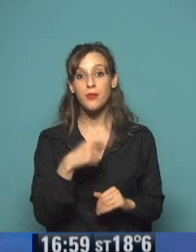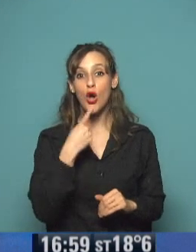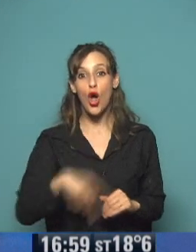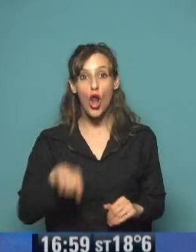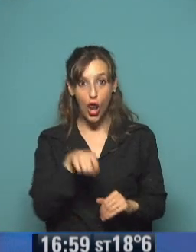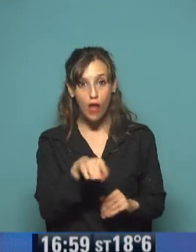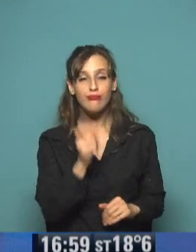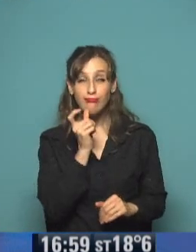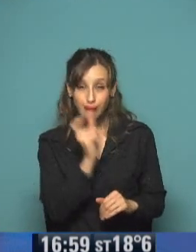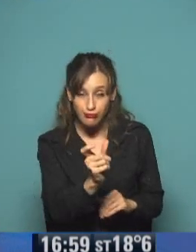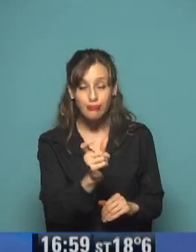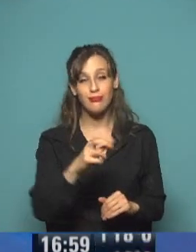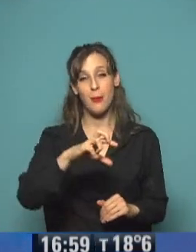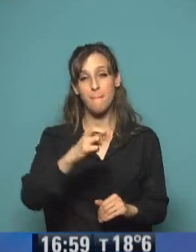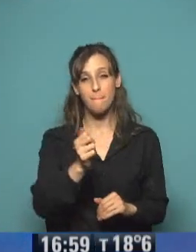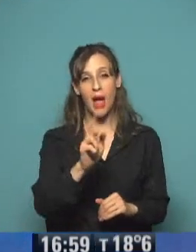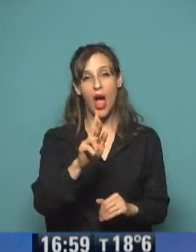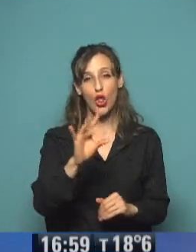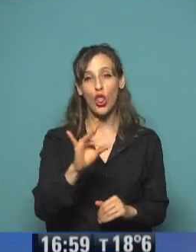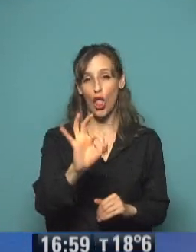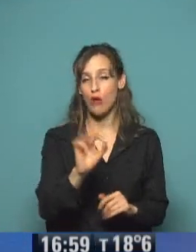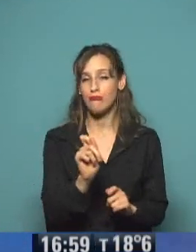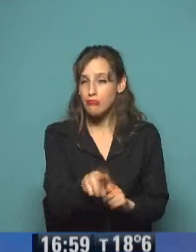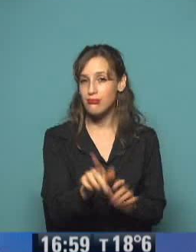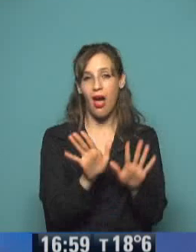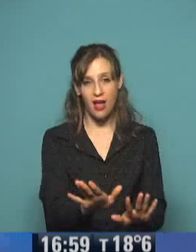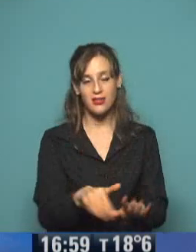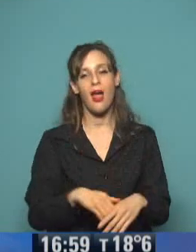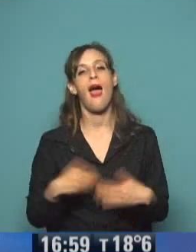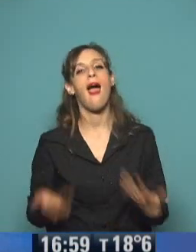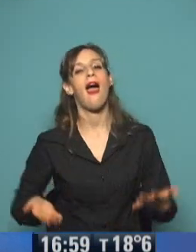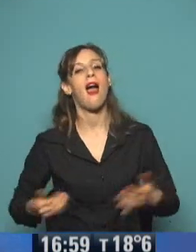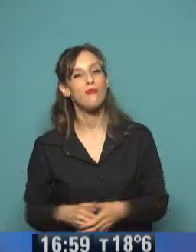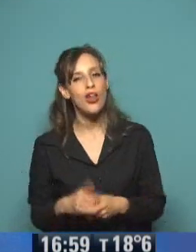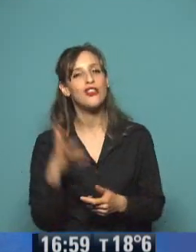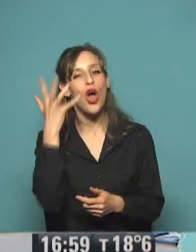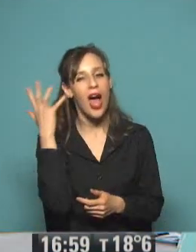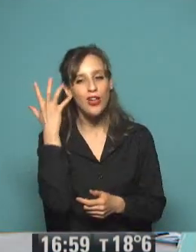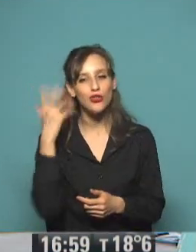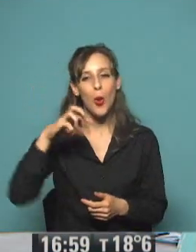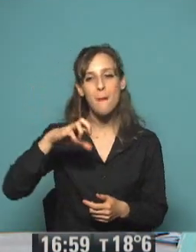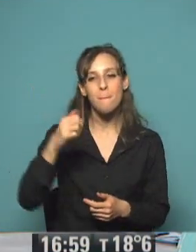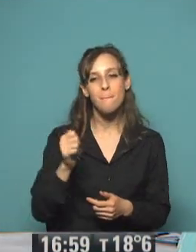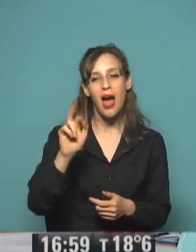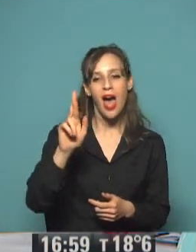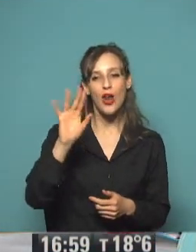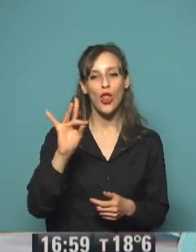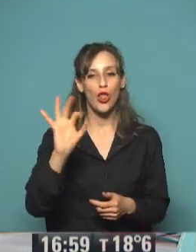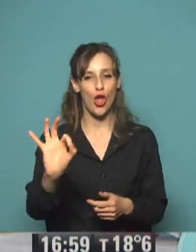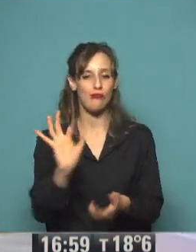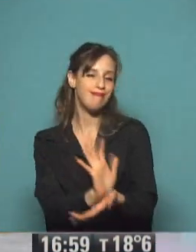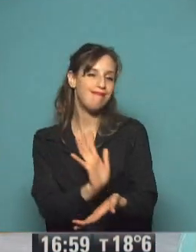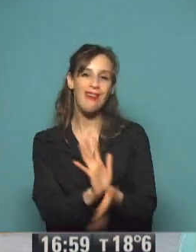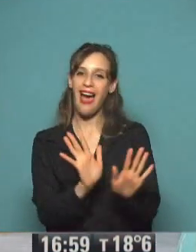dice pardo. Ajá. Ah, sí, con entonces, razón, el gato pardo. El gato pardo, claro. Muy bien. Así que